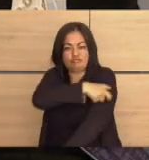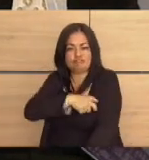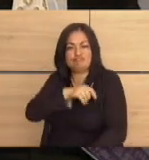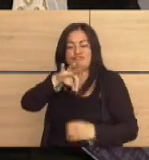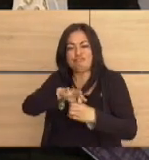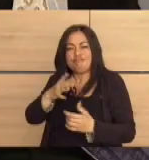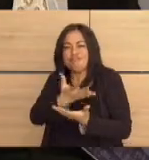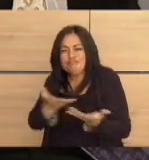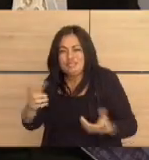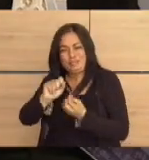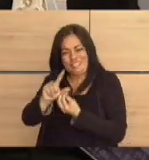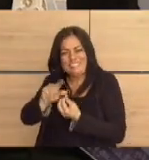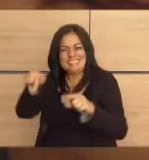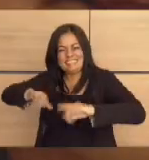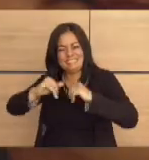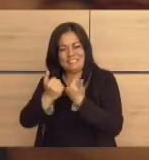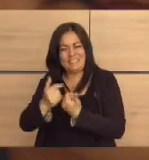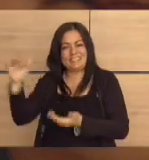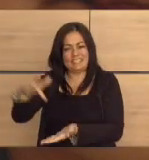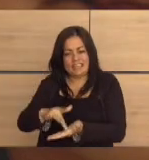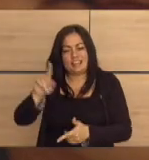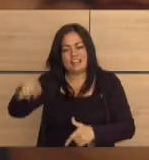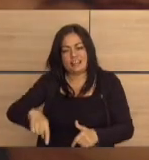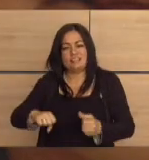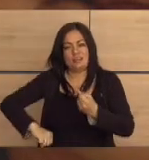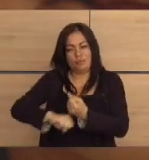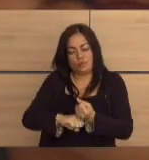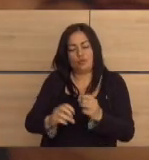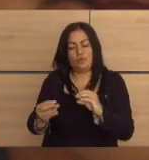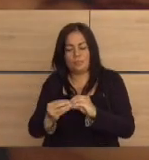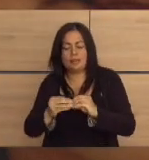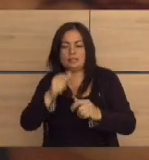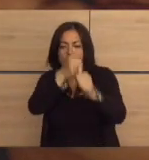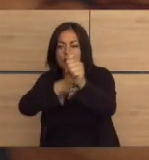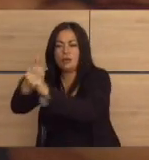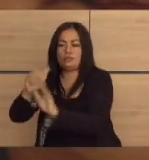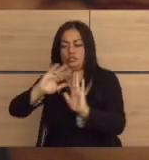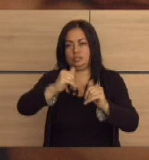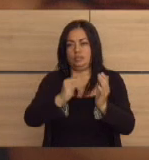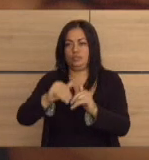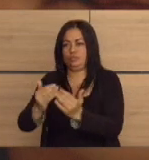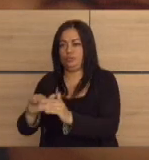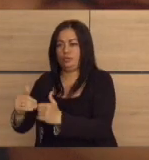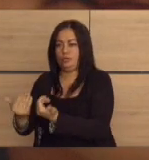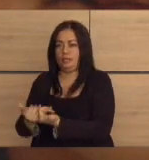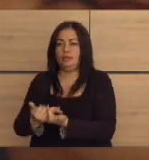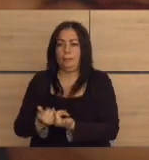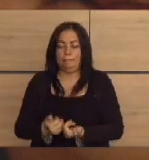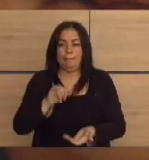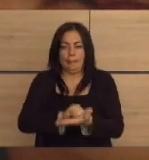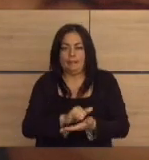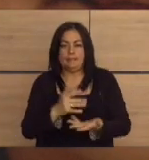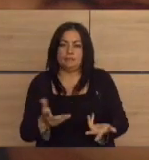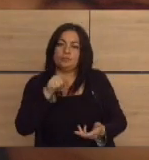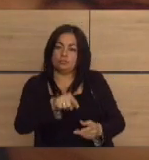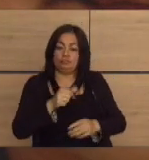el ejercicio de los cabildantes, de quien dirige el gobierno escolar en cada una de las instituciones, con muchas miradas renovadas que